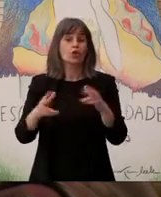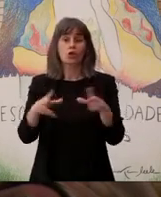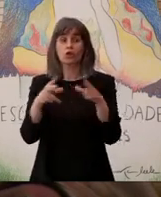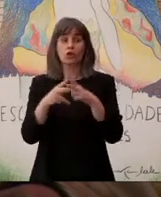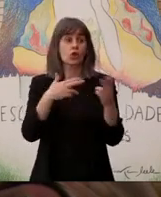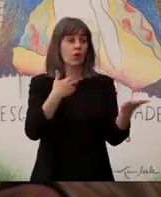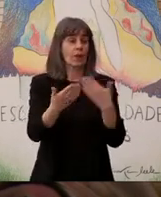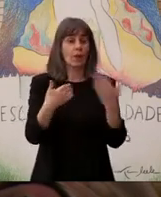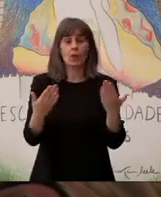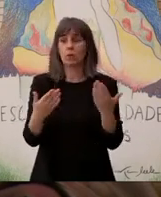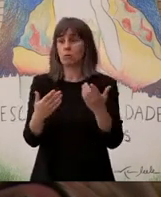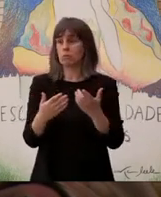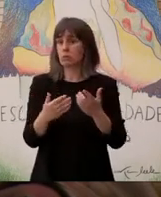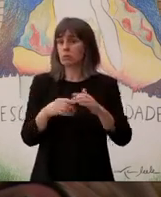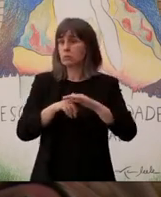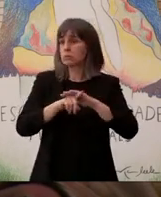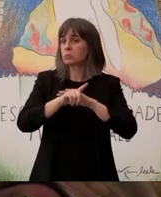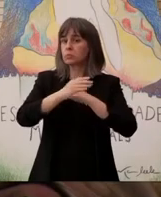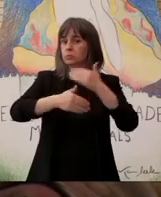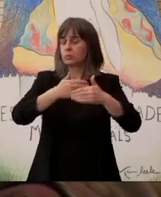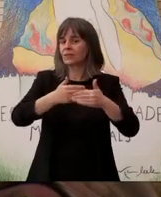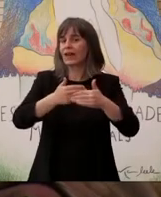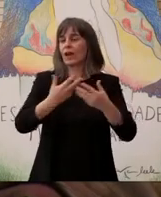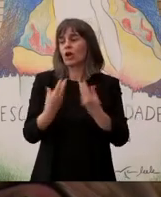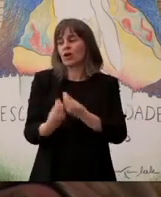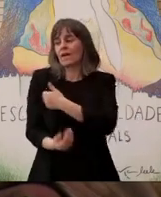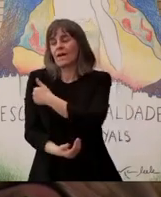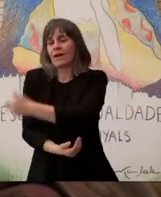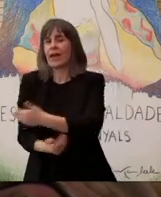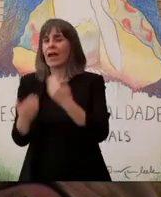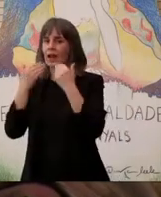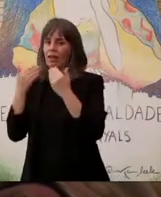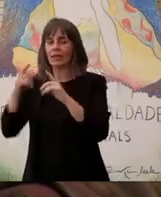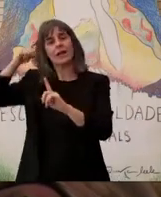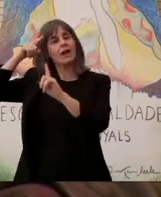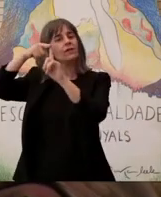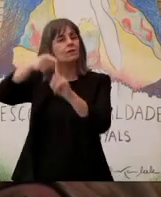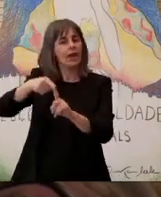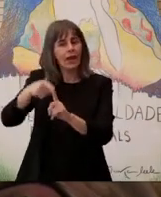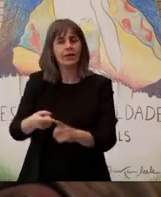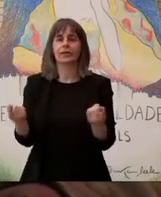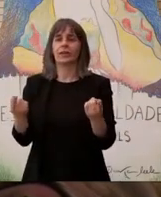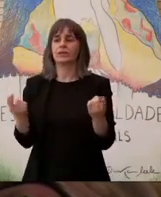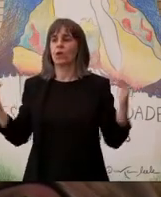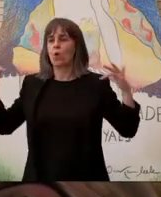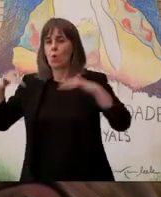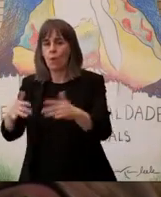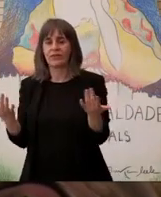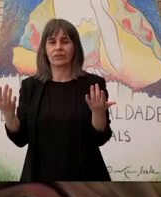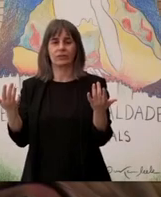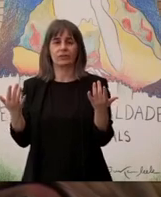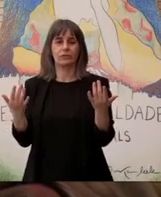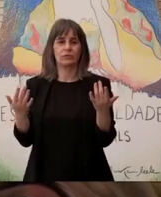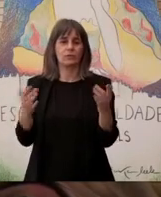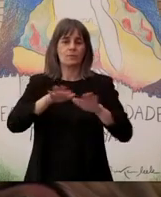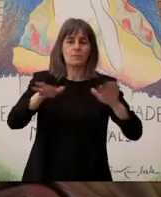de irme dando fue acompañado con referentes de mujeres de encuentros de militancias estudianties